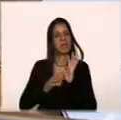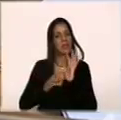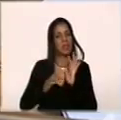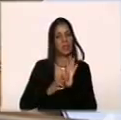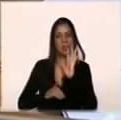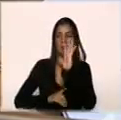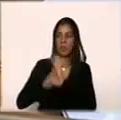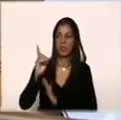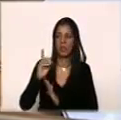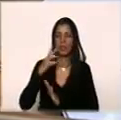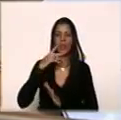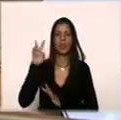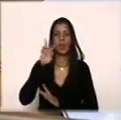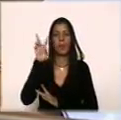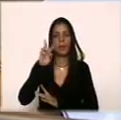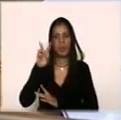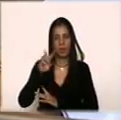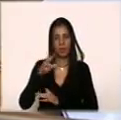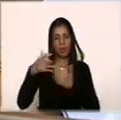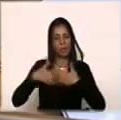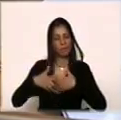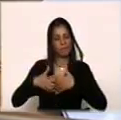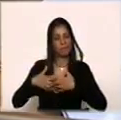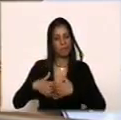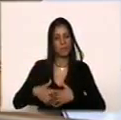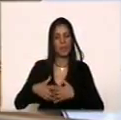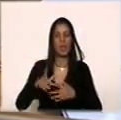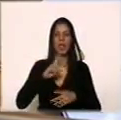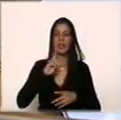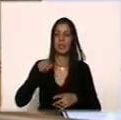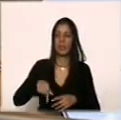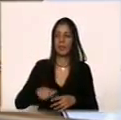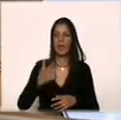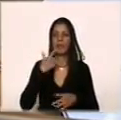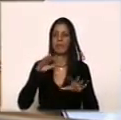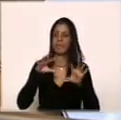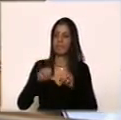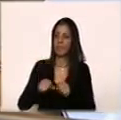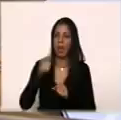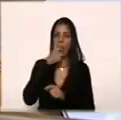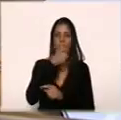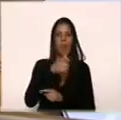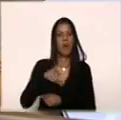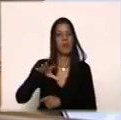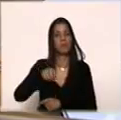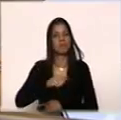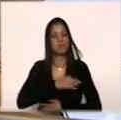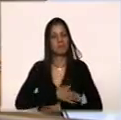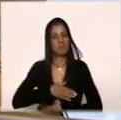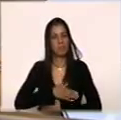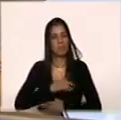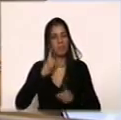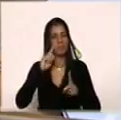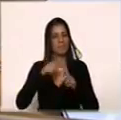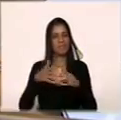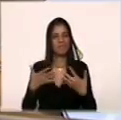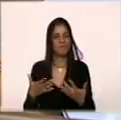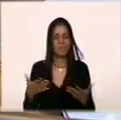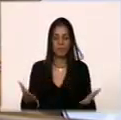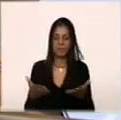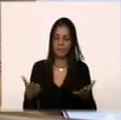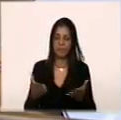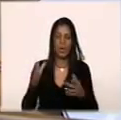desarrollo productivo de la nación y su acceso oportuno para el pueblo, en aras de fomentar una